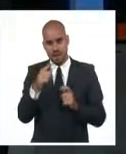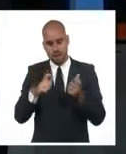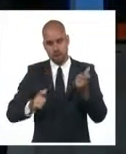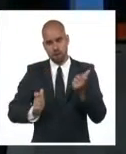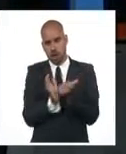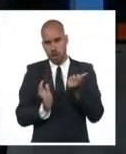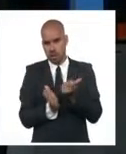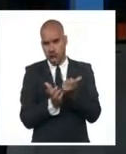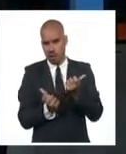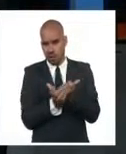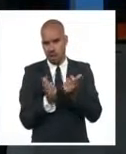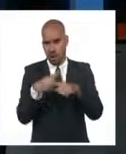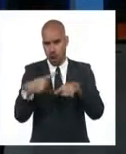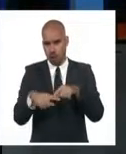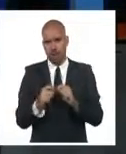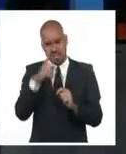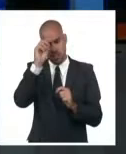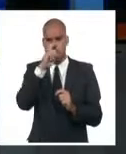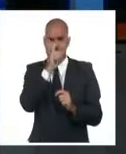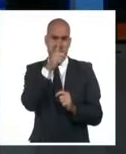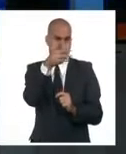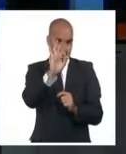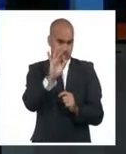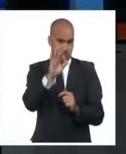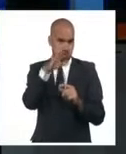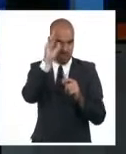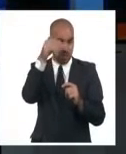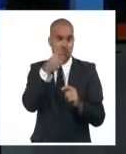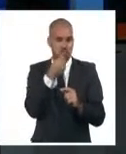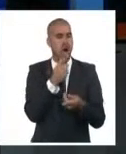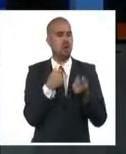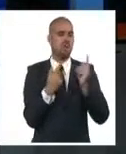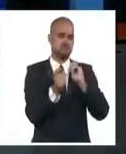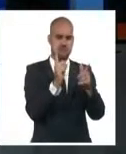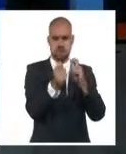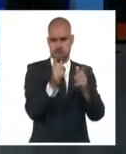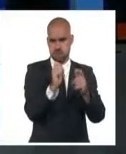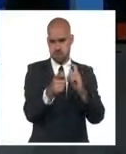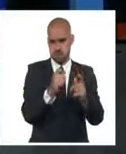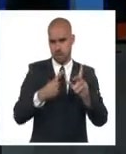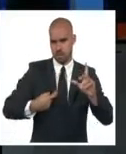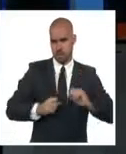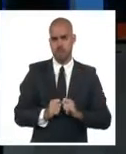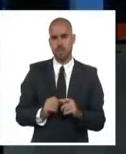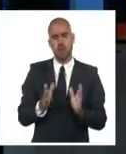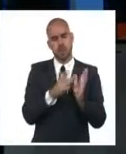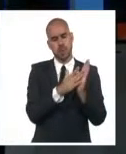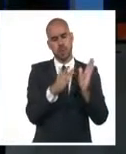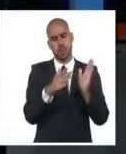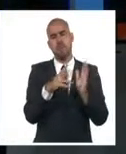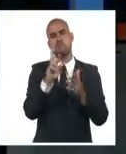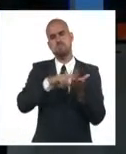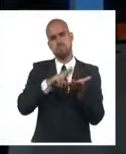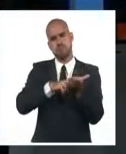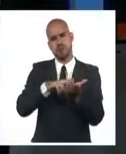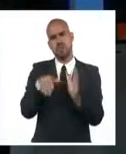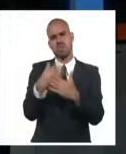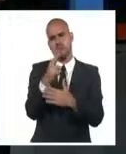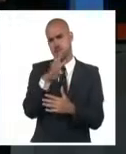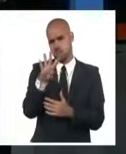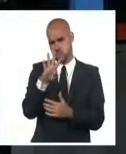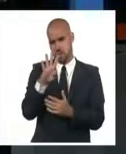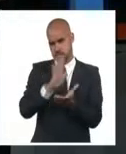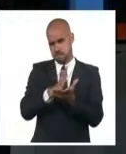cumplir 18 años, la edad mínima requerida para su adquisición. El martes 24 de mayo, unos 30 minutos antes de la matanza,